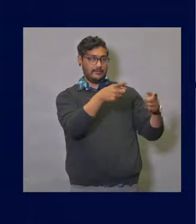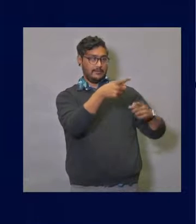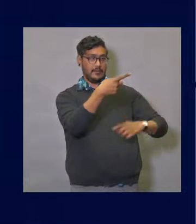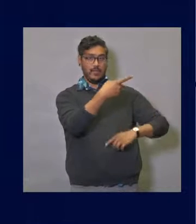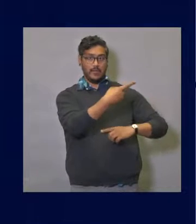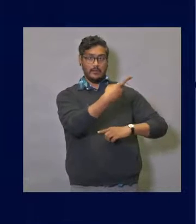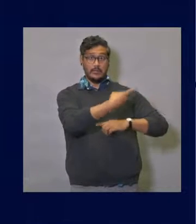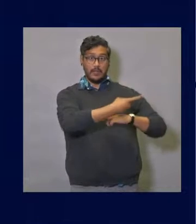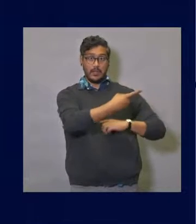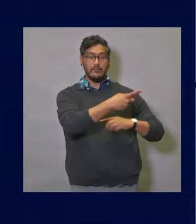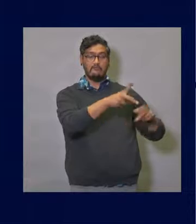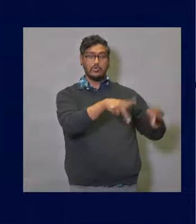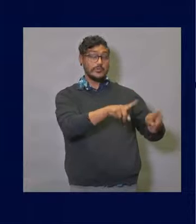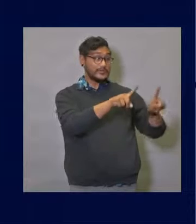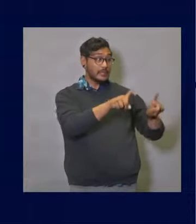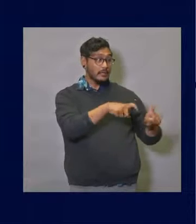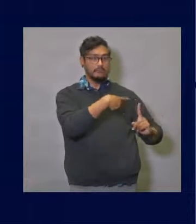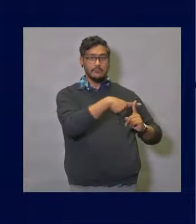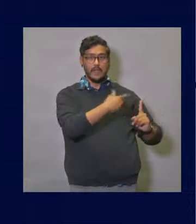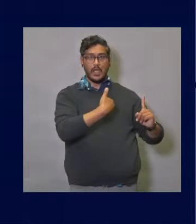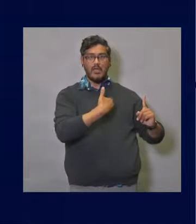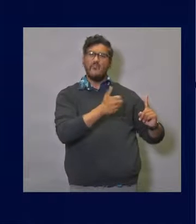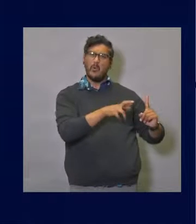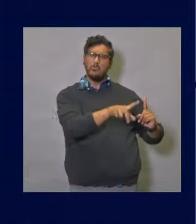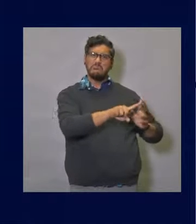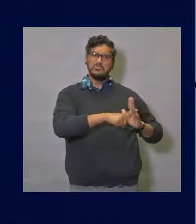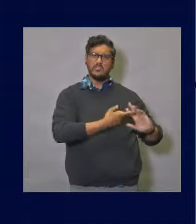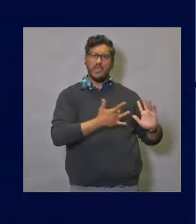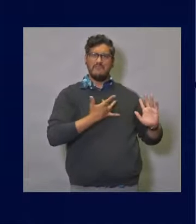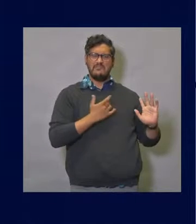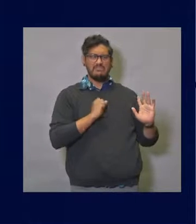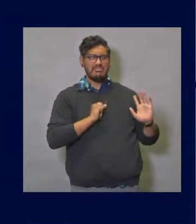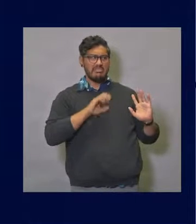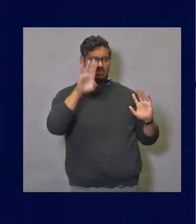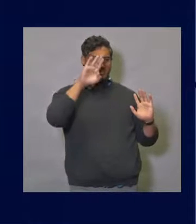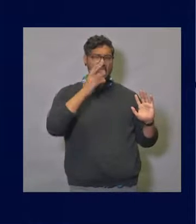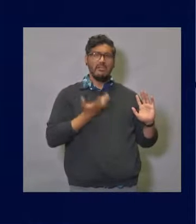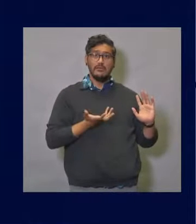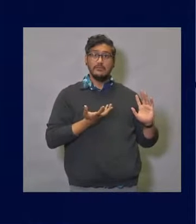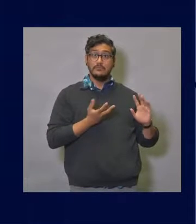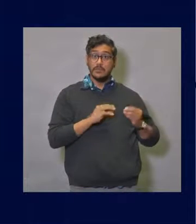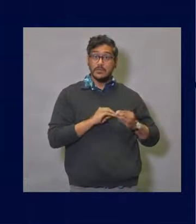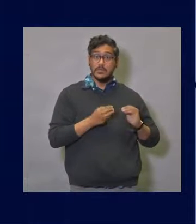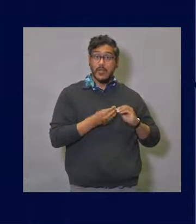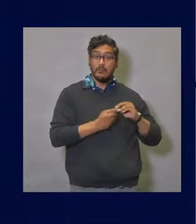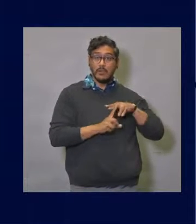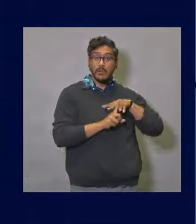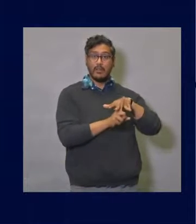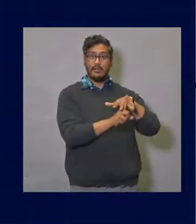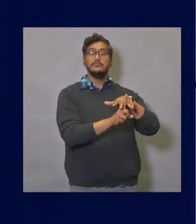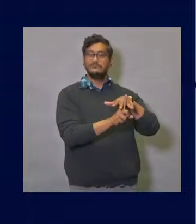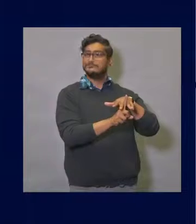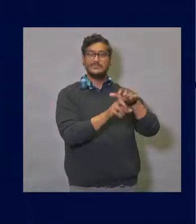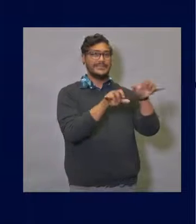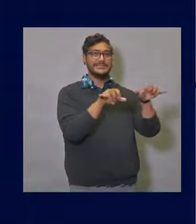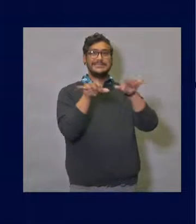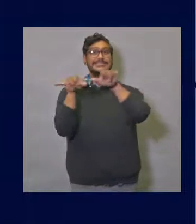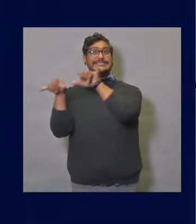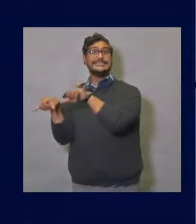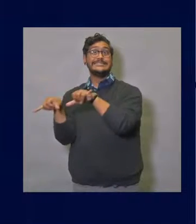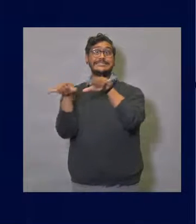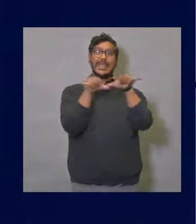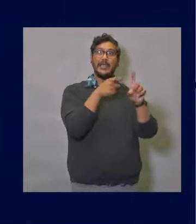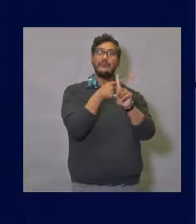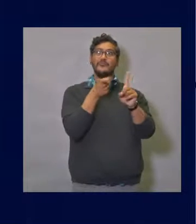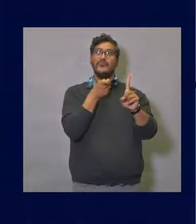por COVID-19 o comenzó a tener síntomas. Y nuestros números de casos están en los niveles que vimos al principio de la